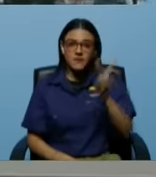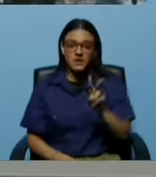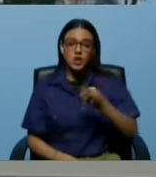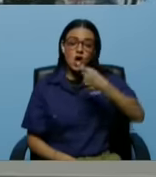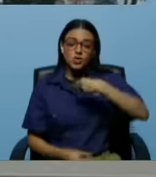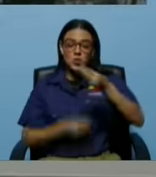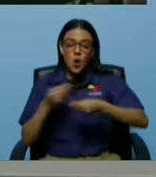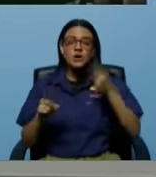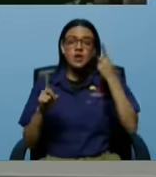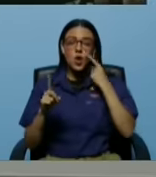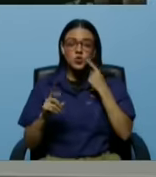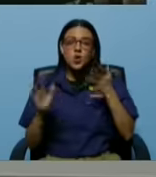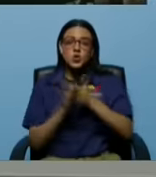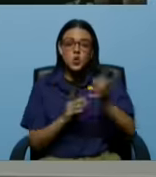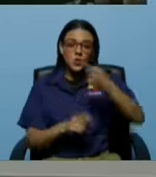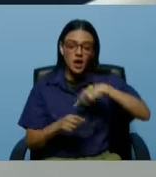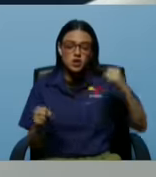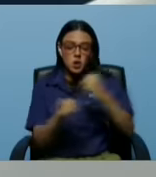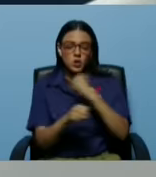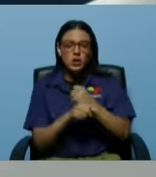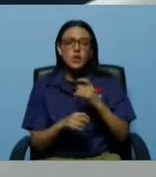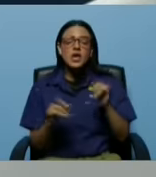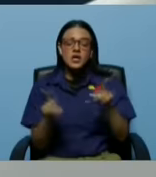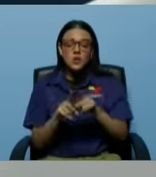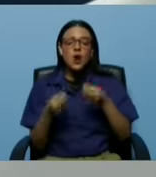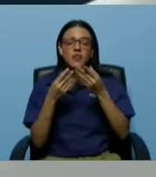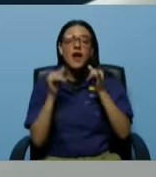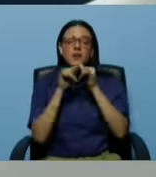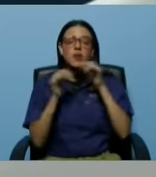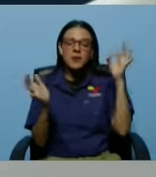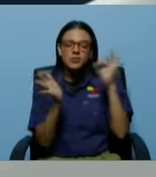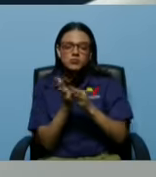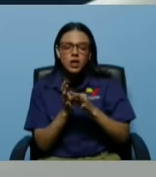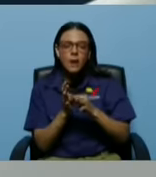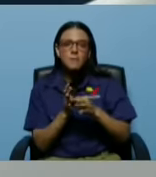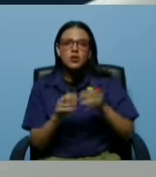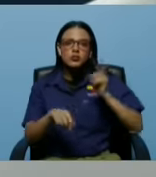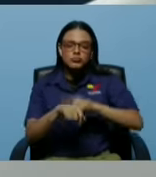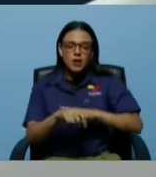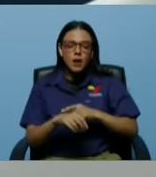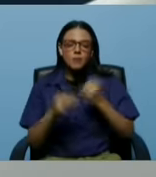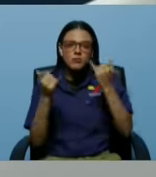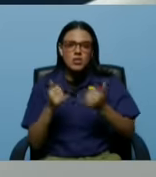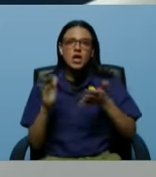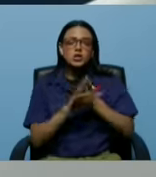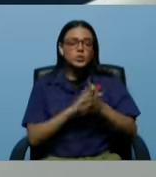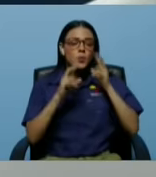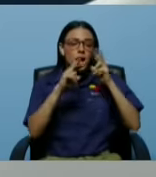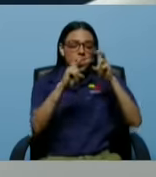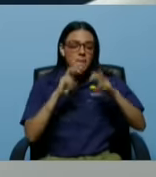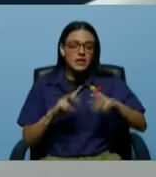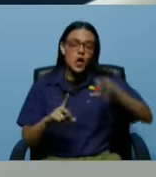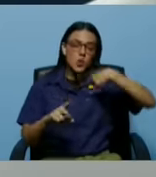durante nuestra gestión de informar en tiempo real de cada una de las investigaciones en